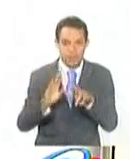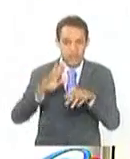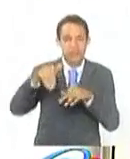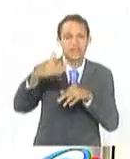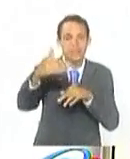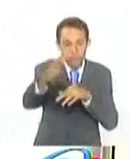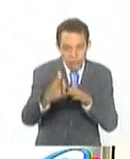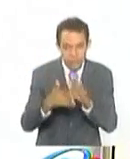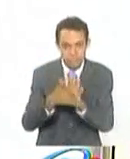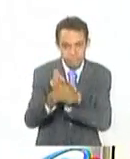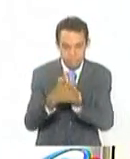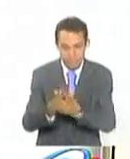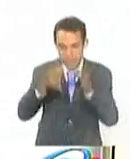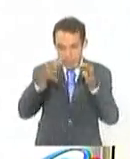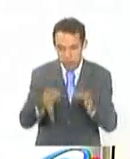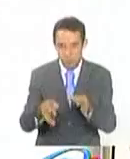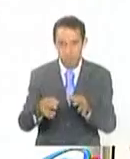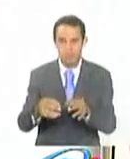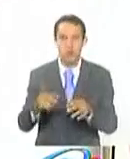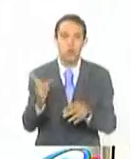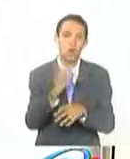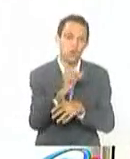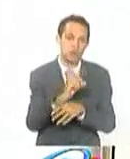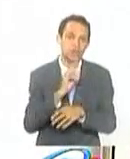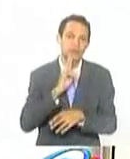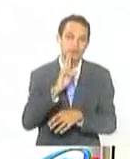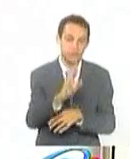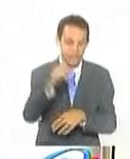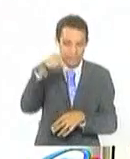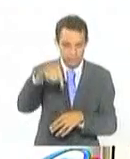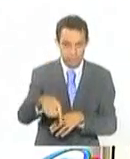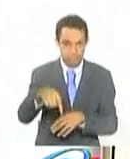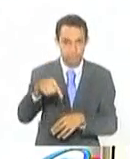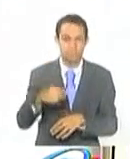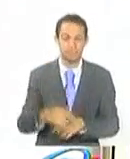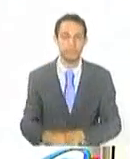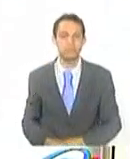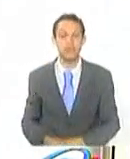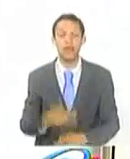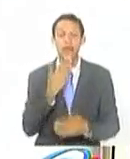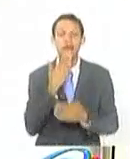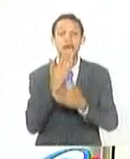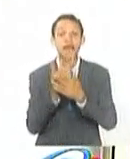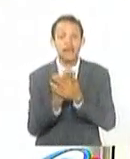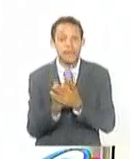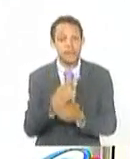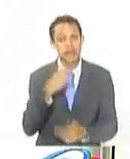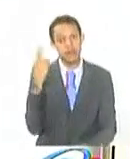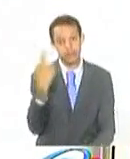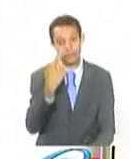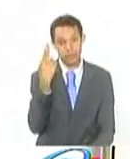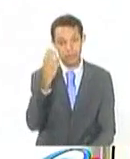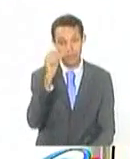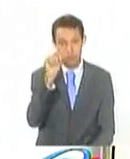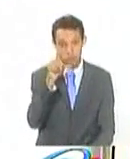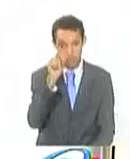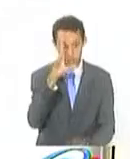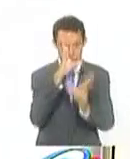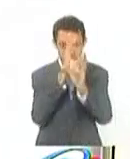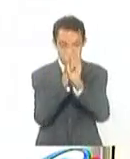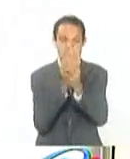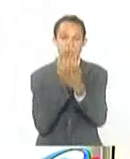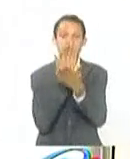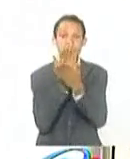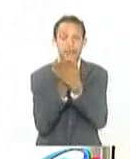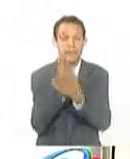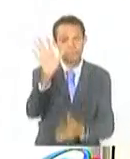suministrándoles del Dr Jorge Enrique rojes el próximo lunes aquí en directo en conexión vital para todos Mil felicidades Este programa tiene repetición a las 11